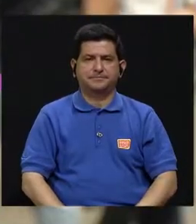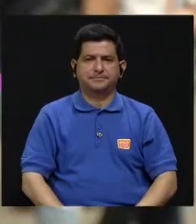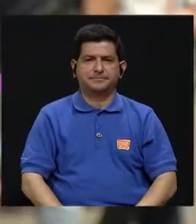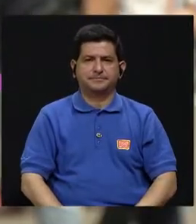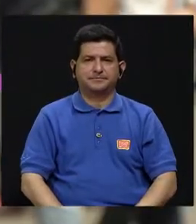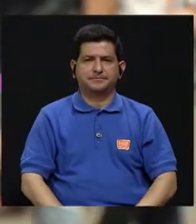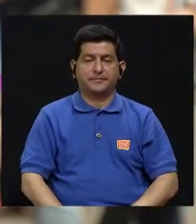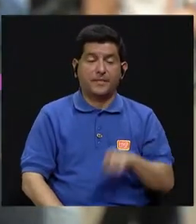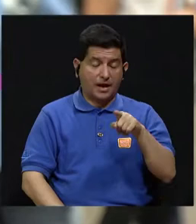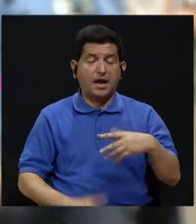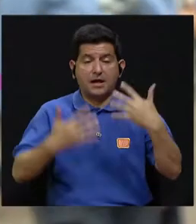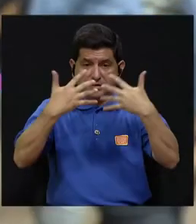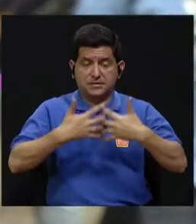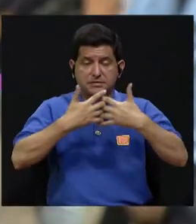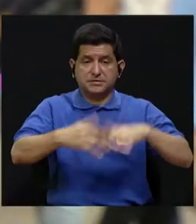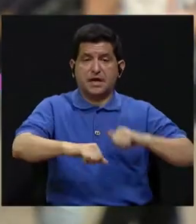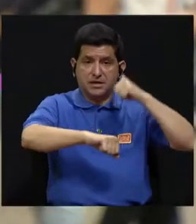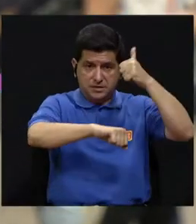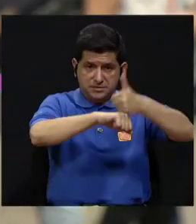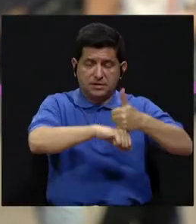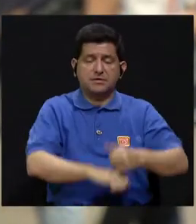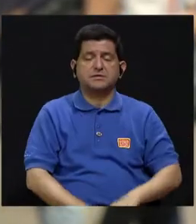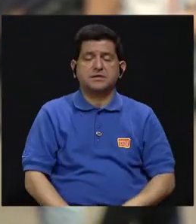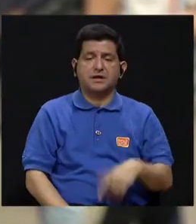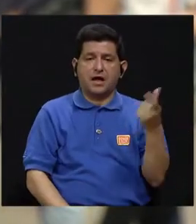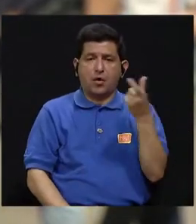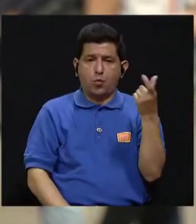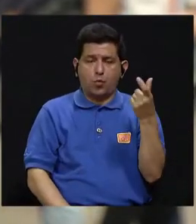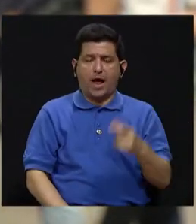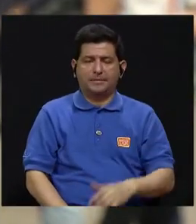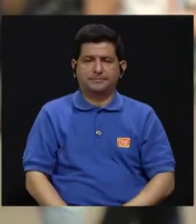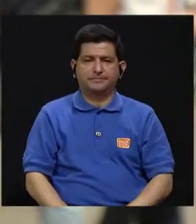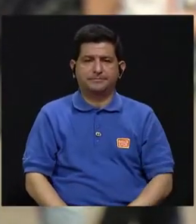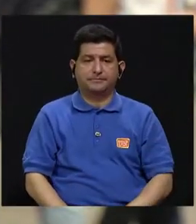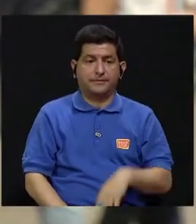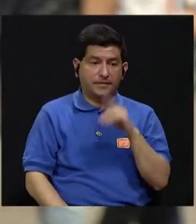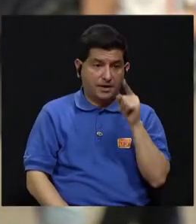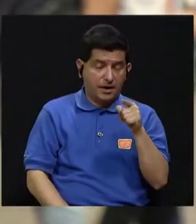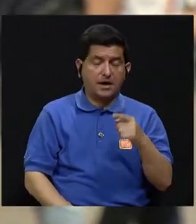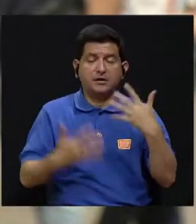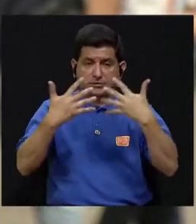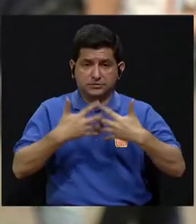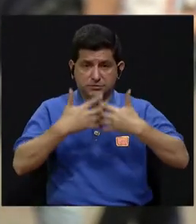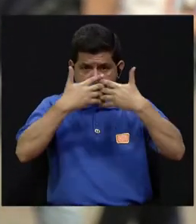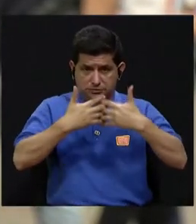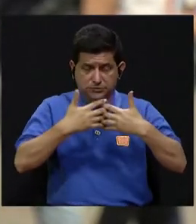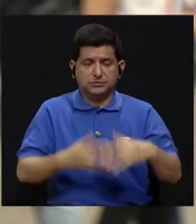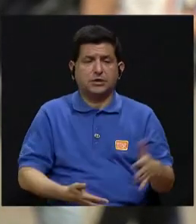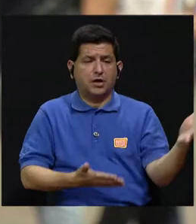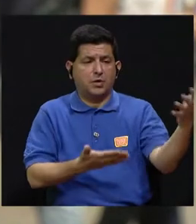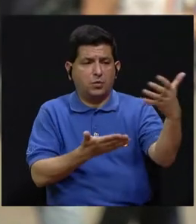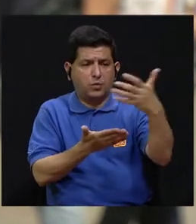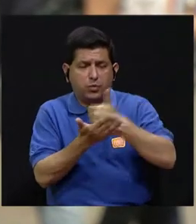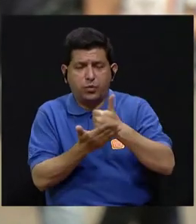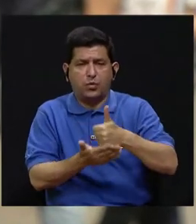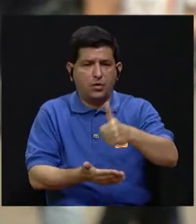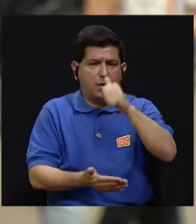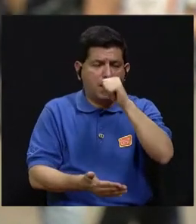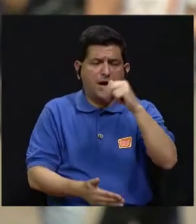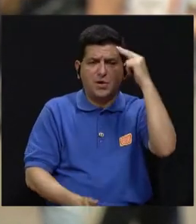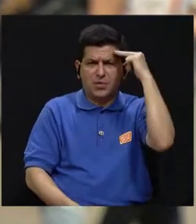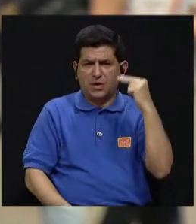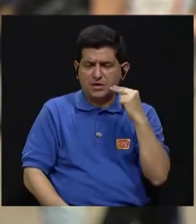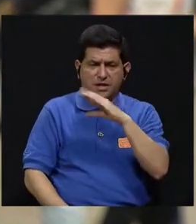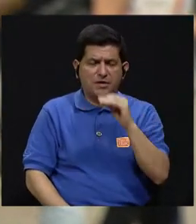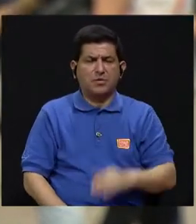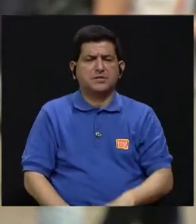metropolitana, perdón. Esta planta se va a ubicar en La Uruca y es una planta que pues básicamente va a recolectar todas las